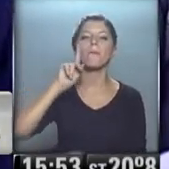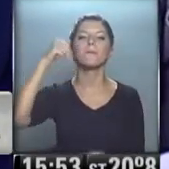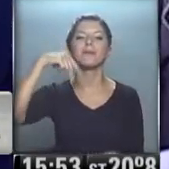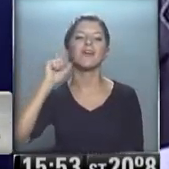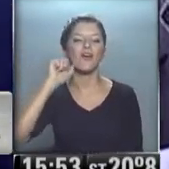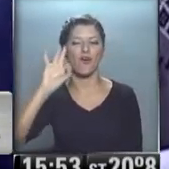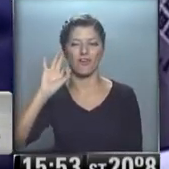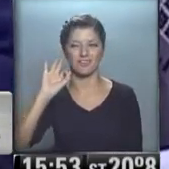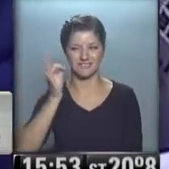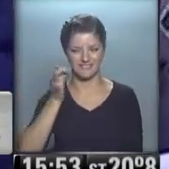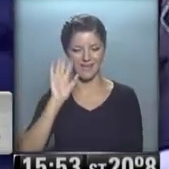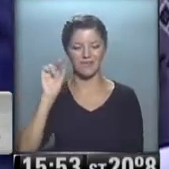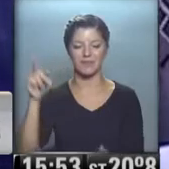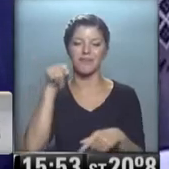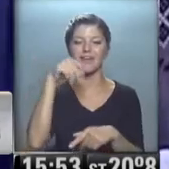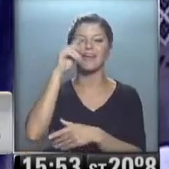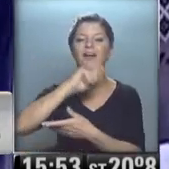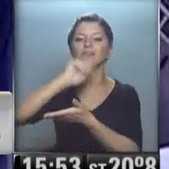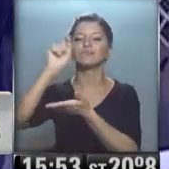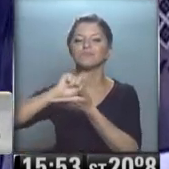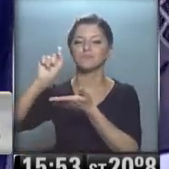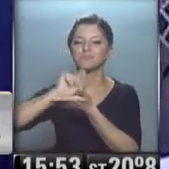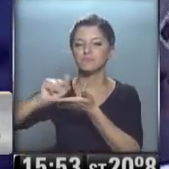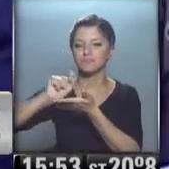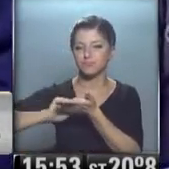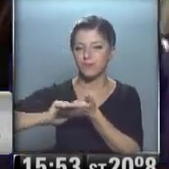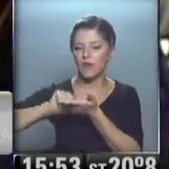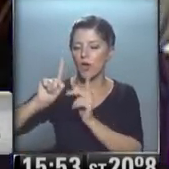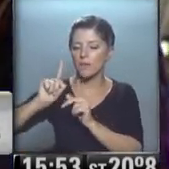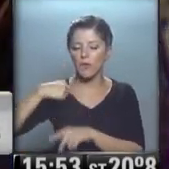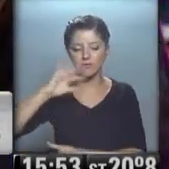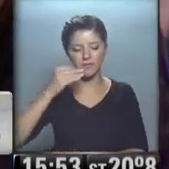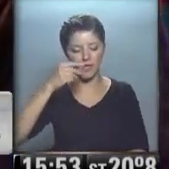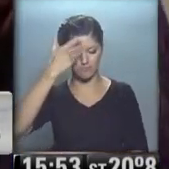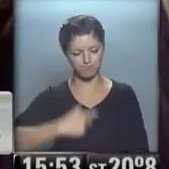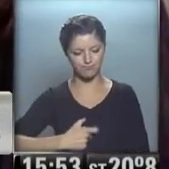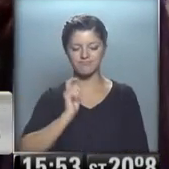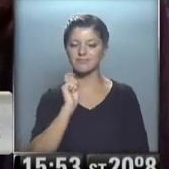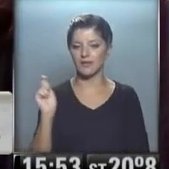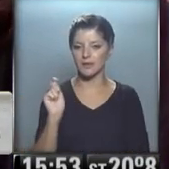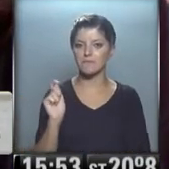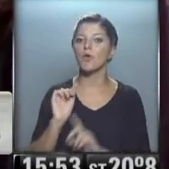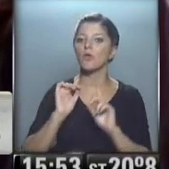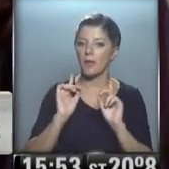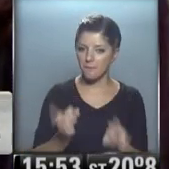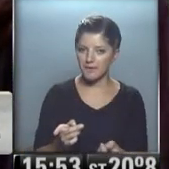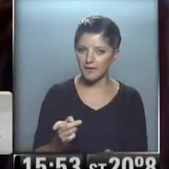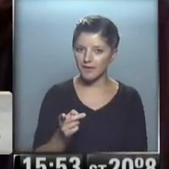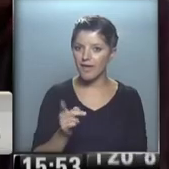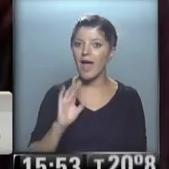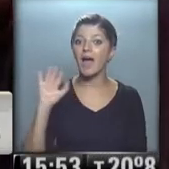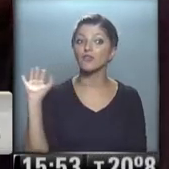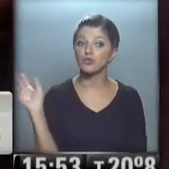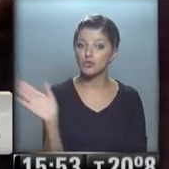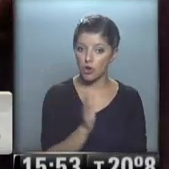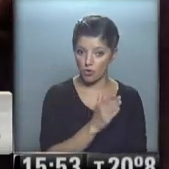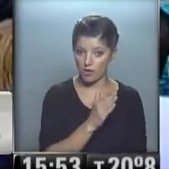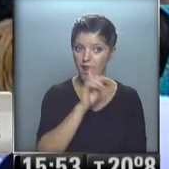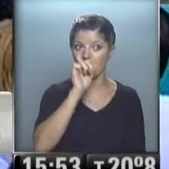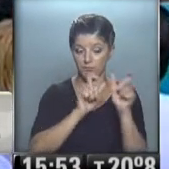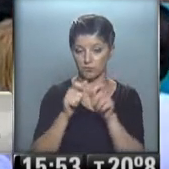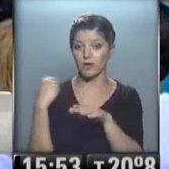oración él la hizo consciente de lo que él era, pero también se la hacía rezar a aquellos